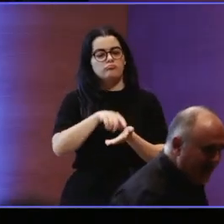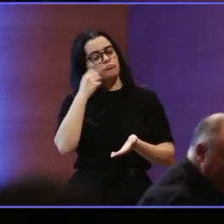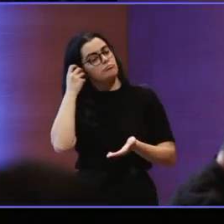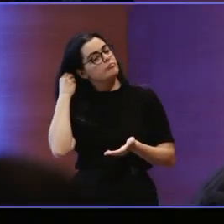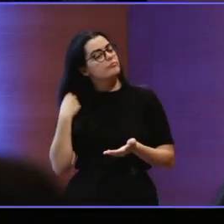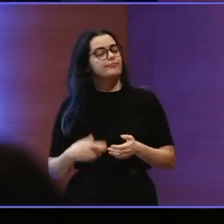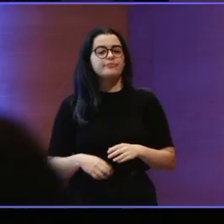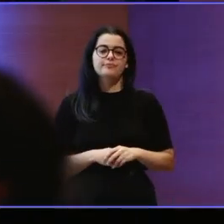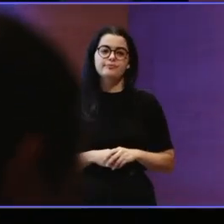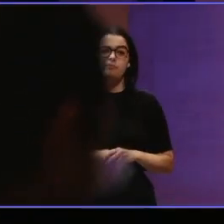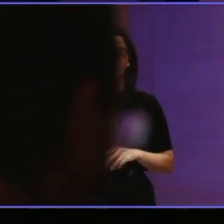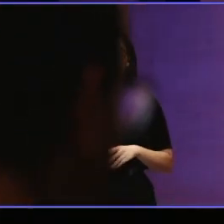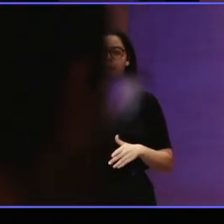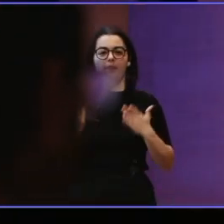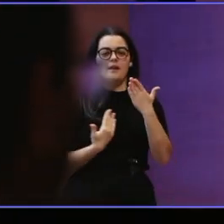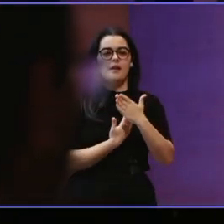estar en